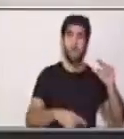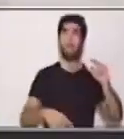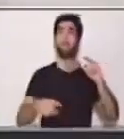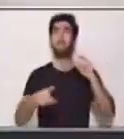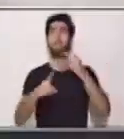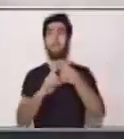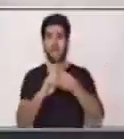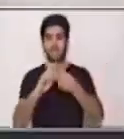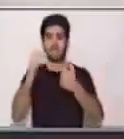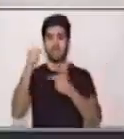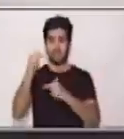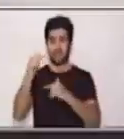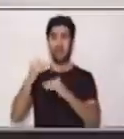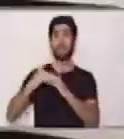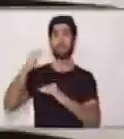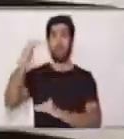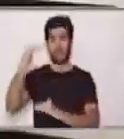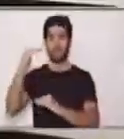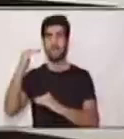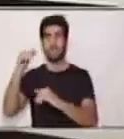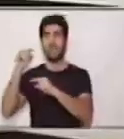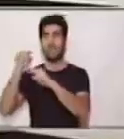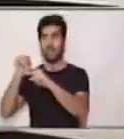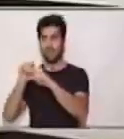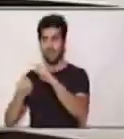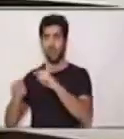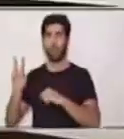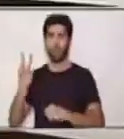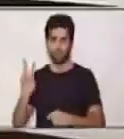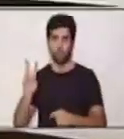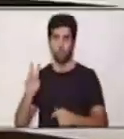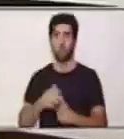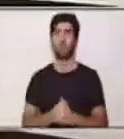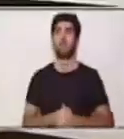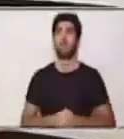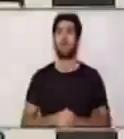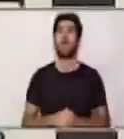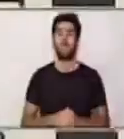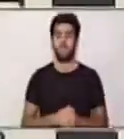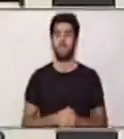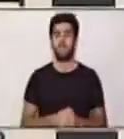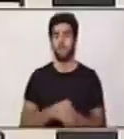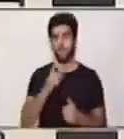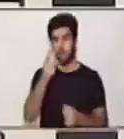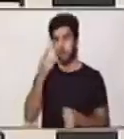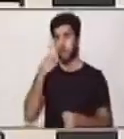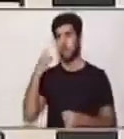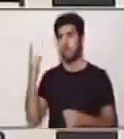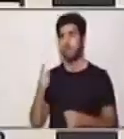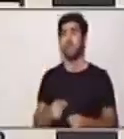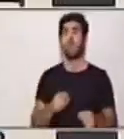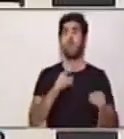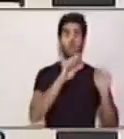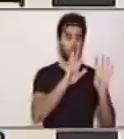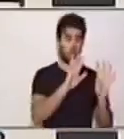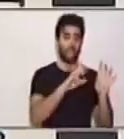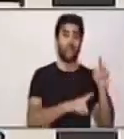2 de cada uno de los intervalos. Tenemos el primer intervalo 9 y